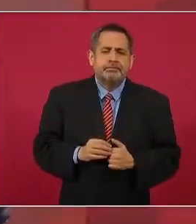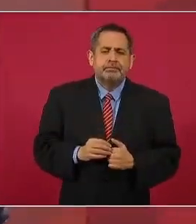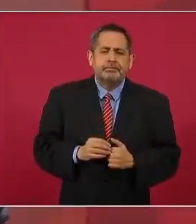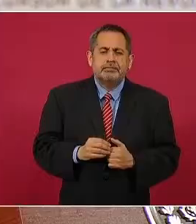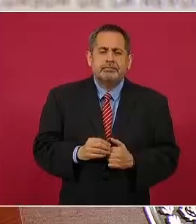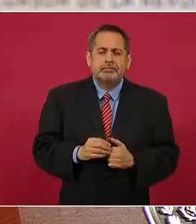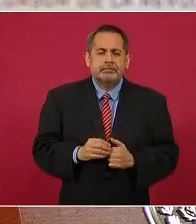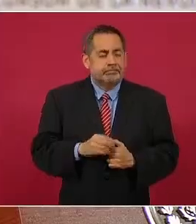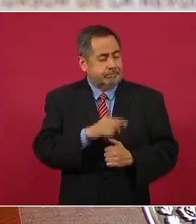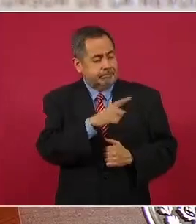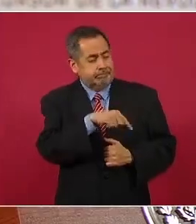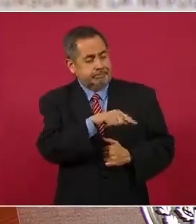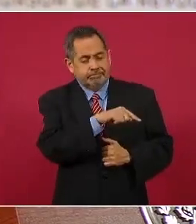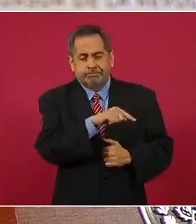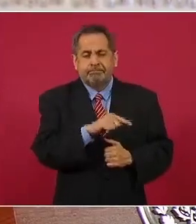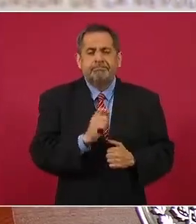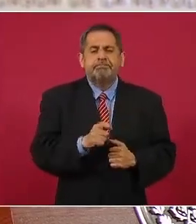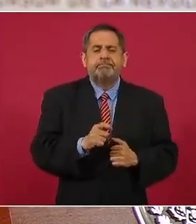están